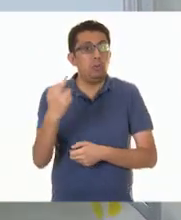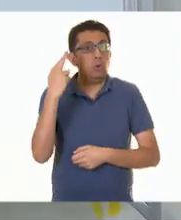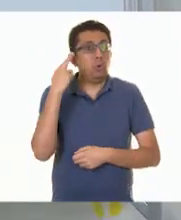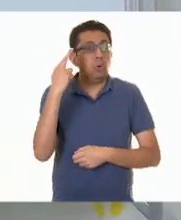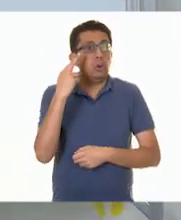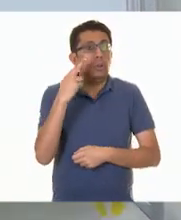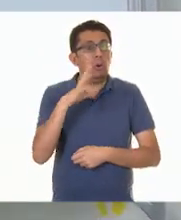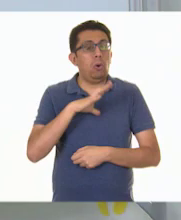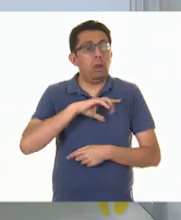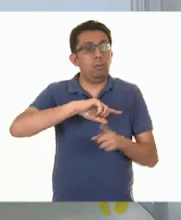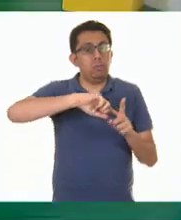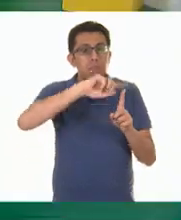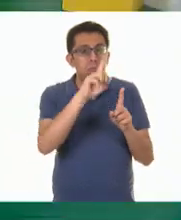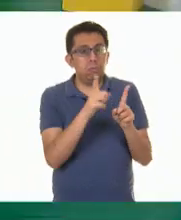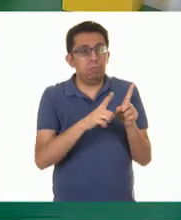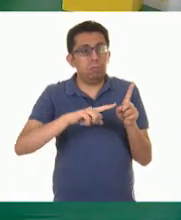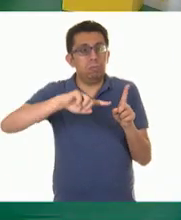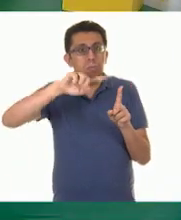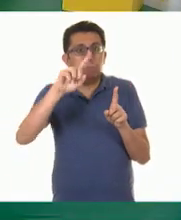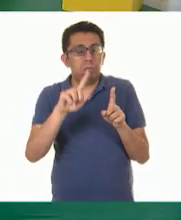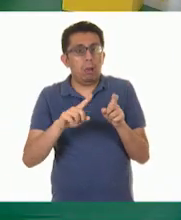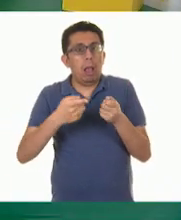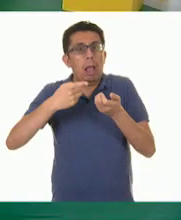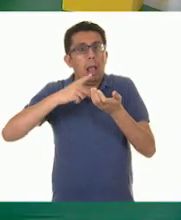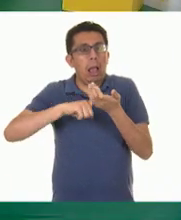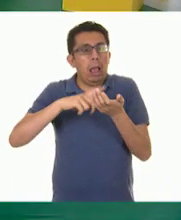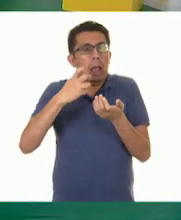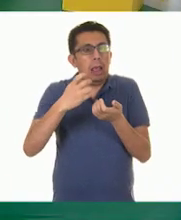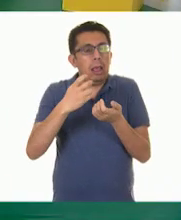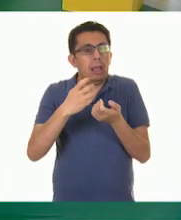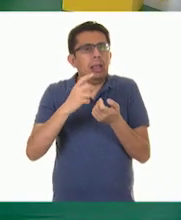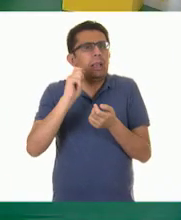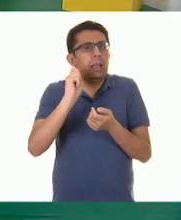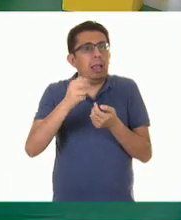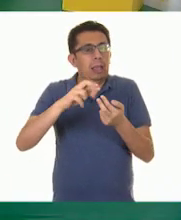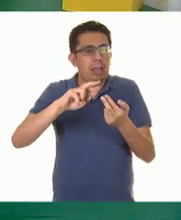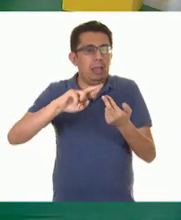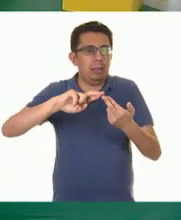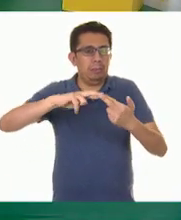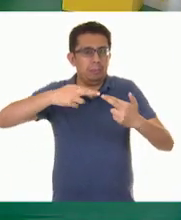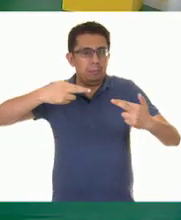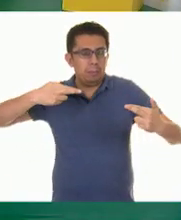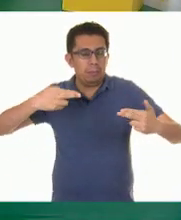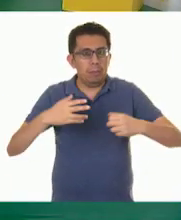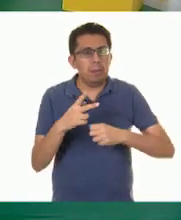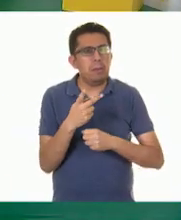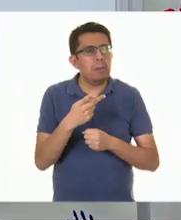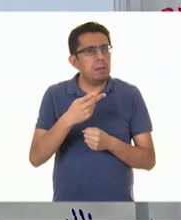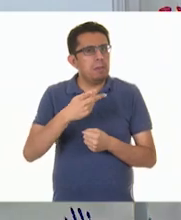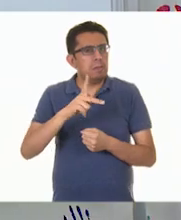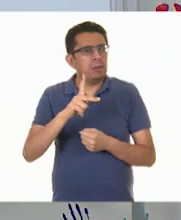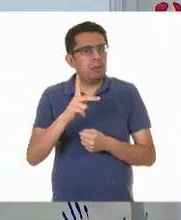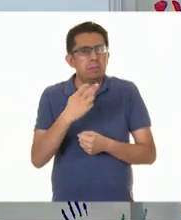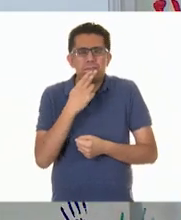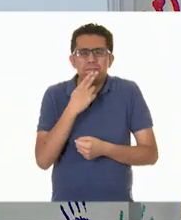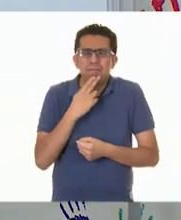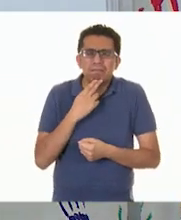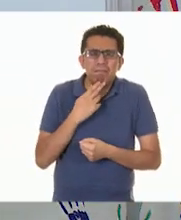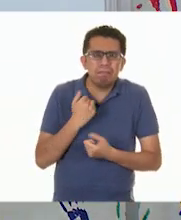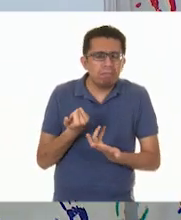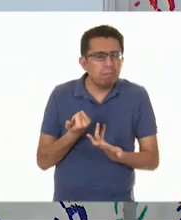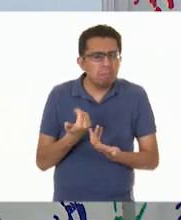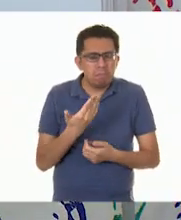decir, en este caso un medio sólido, que sería el estambre. Pero, ¿por qué no está funcionando?